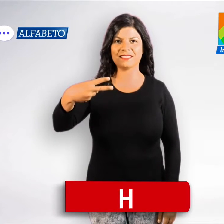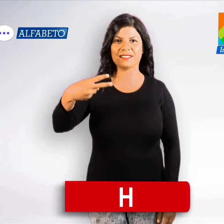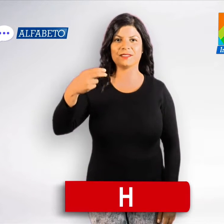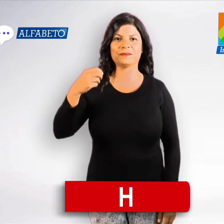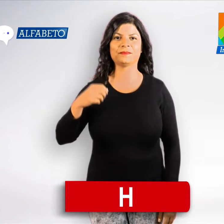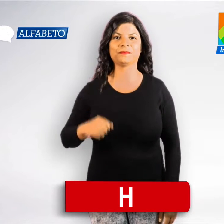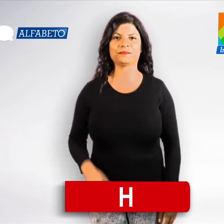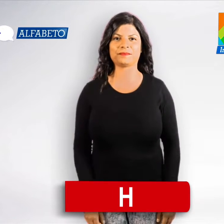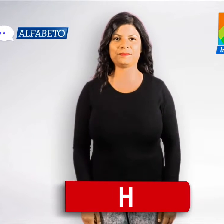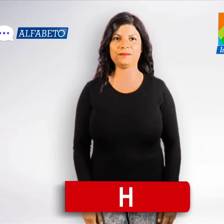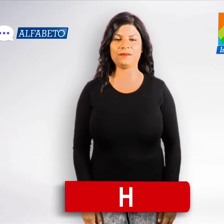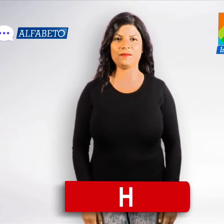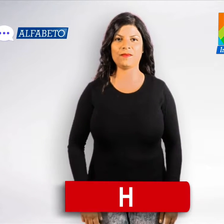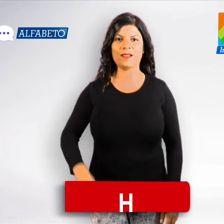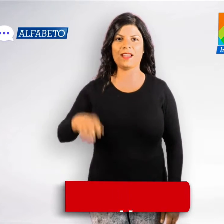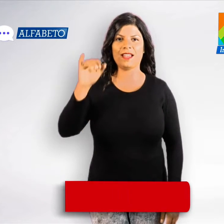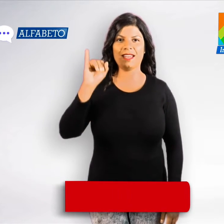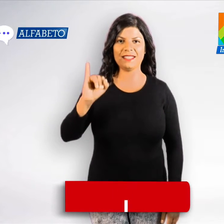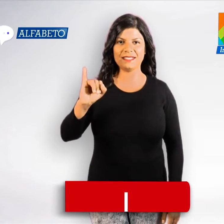H,